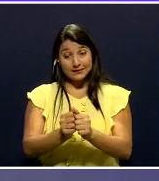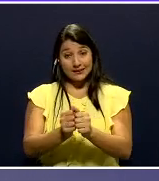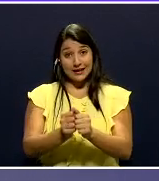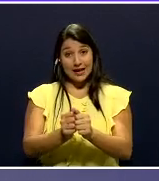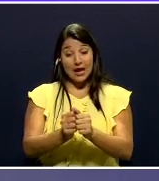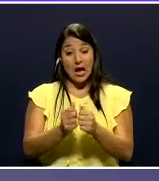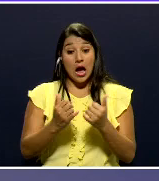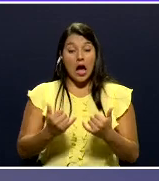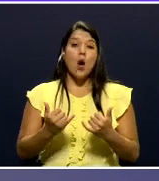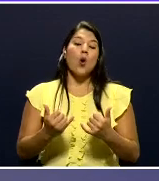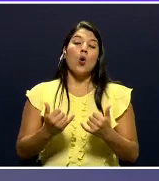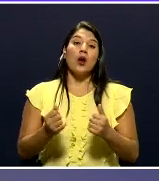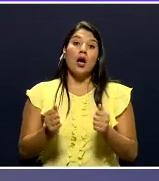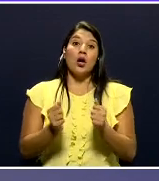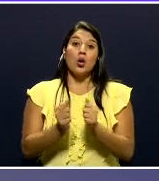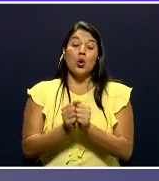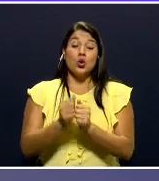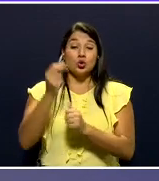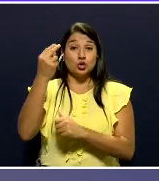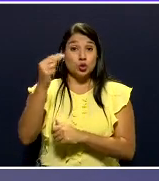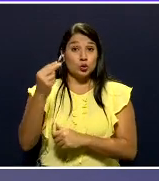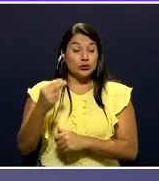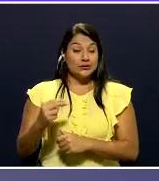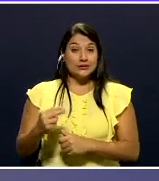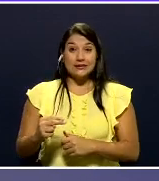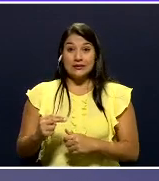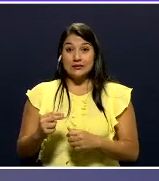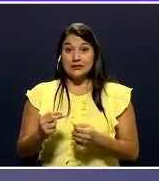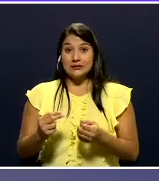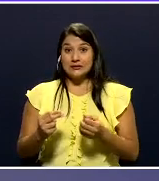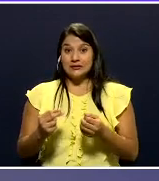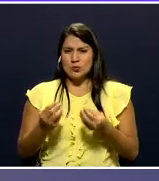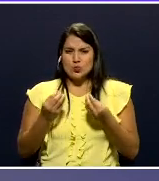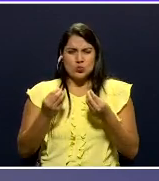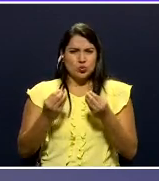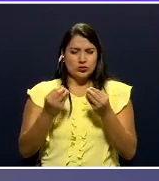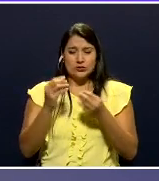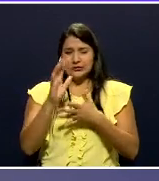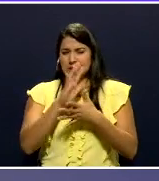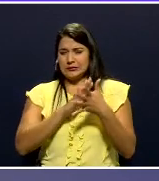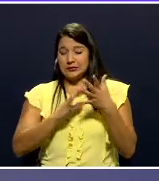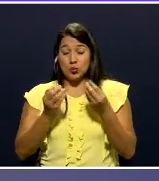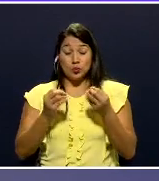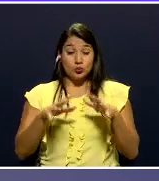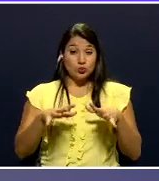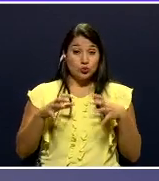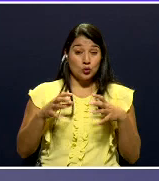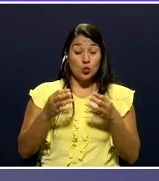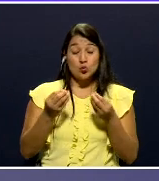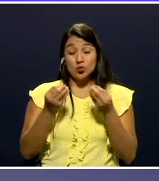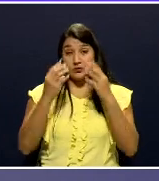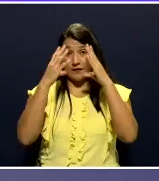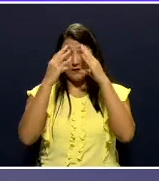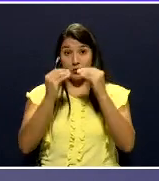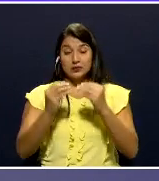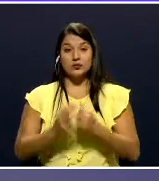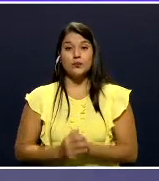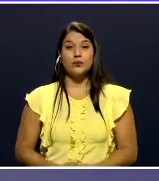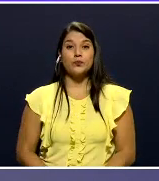estas jornadas informativas tan apresuradas, tan caóticas, tan cargadas de